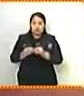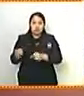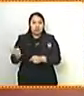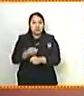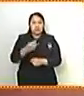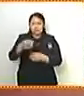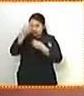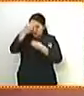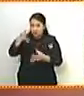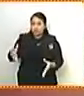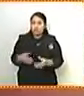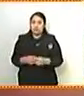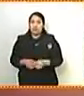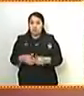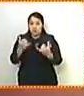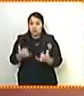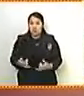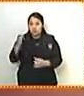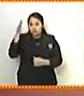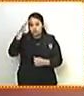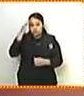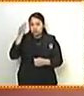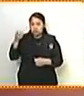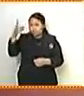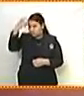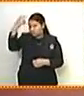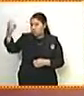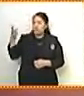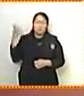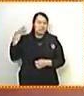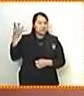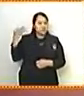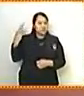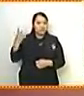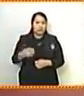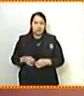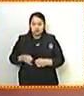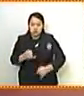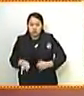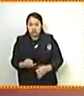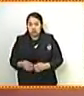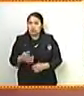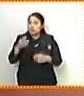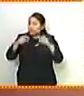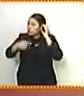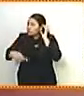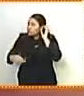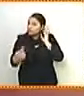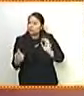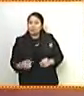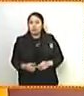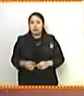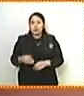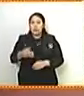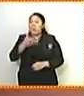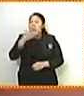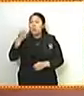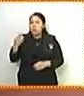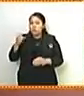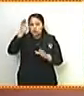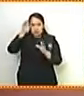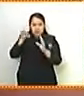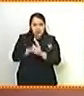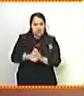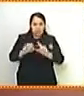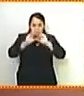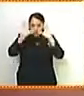quiero comentarles que ahora conocer sus sueños será más fácil, ya que tu juego favorito de la diaria te ofrece una imagen más amigable